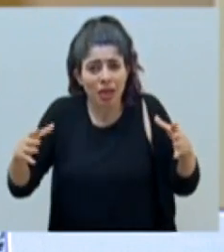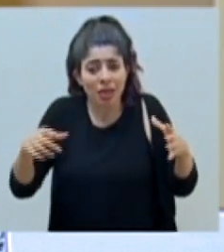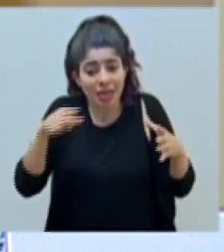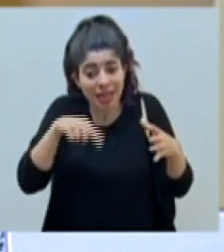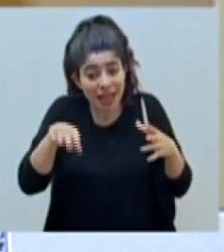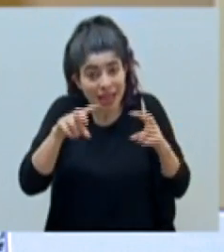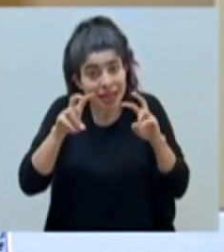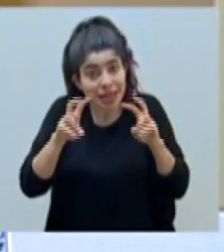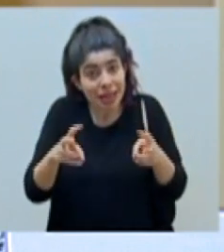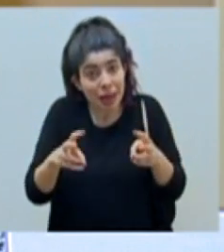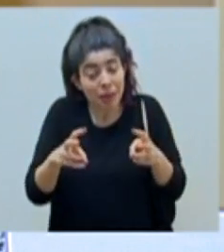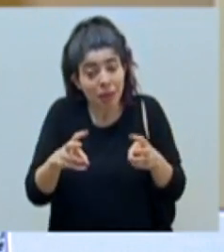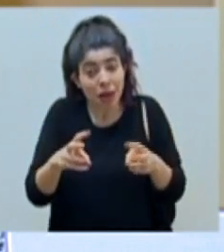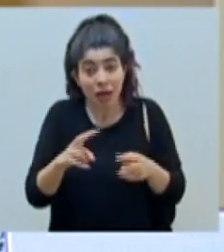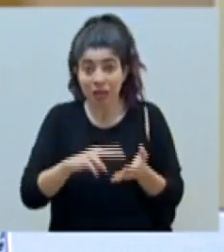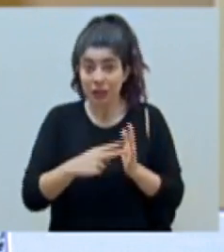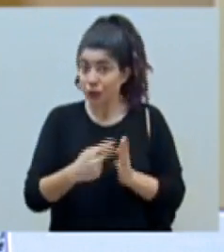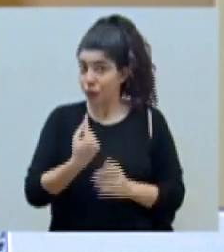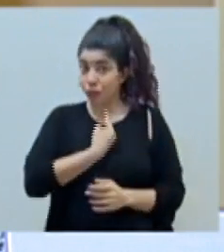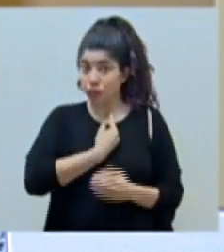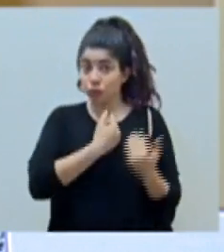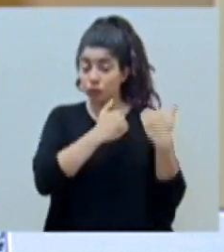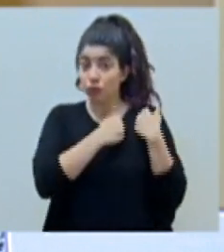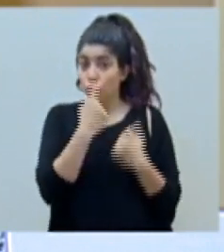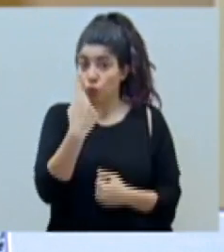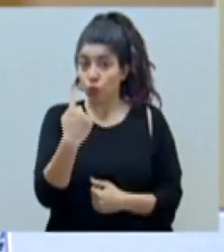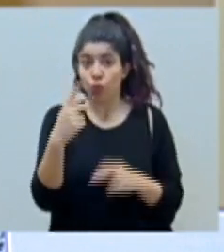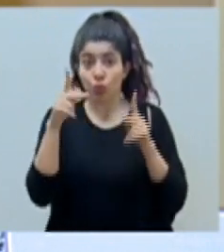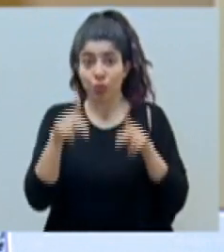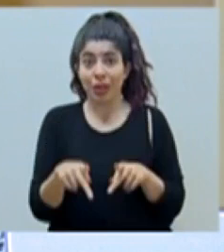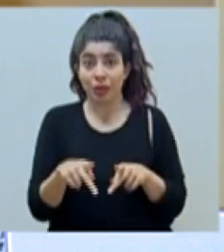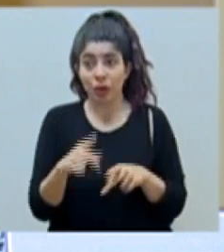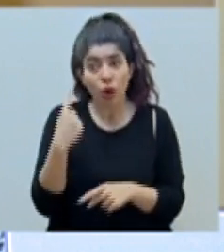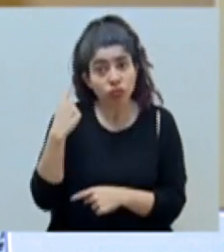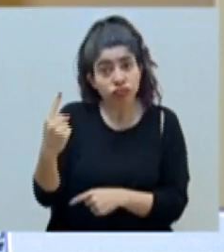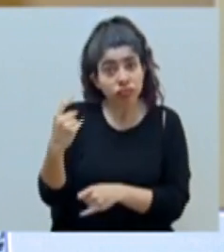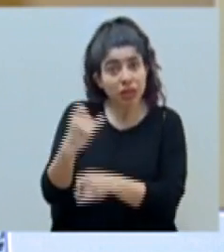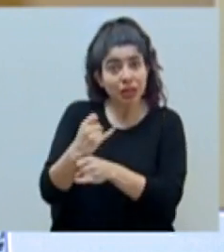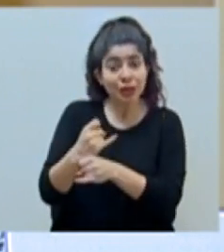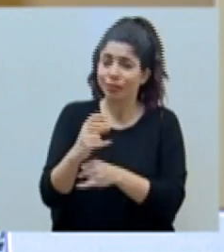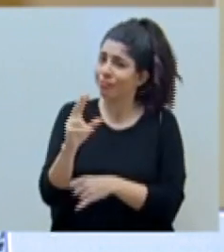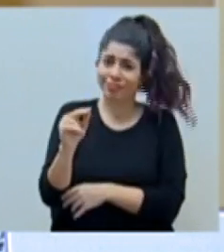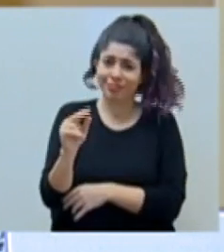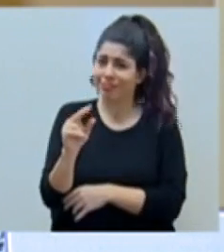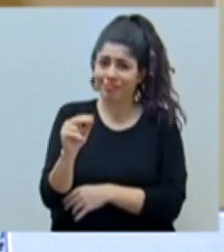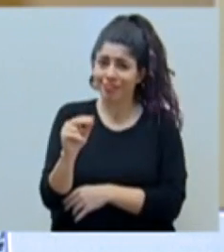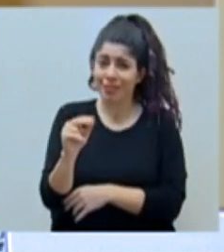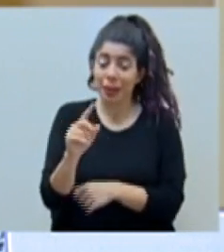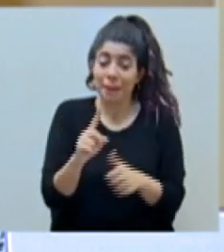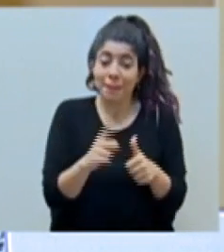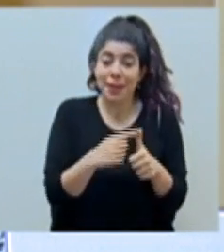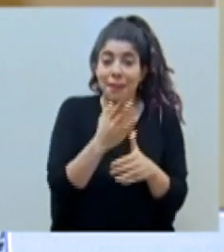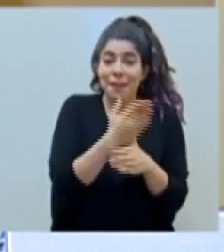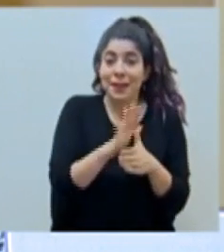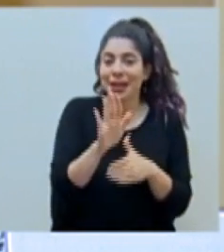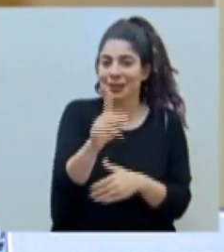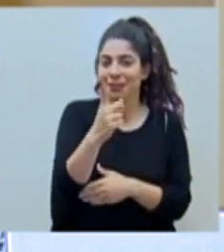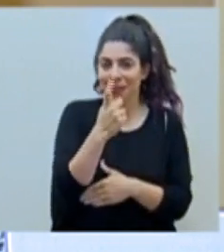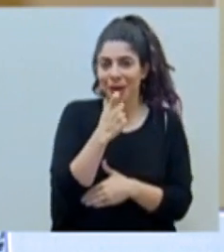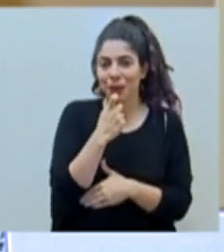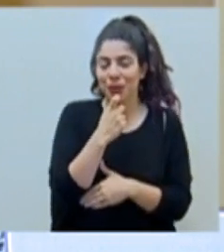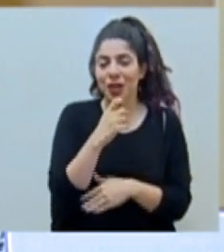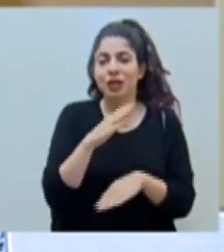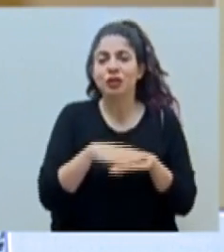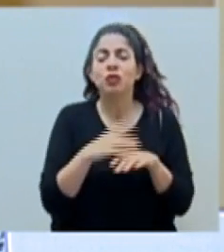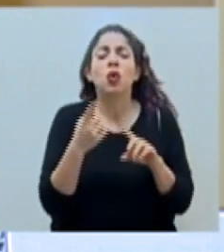solamente tienen vinculación con una persona o con una institución. En la primera parte de la pregunta sobre